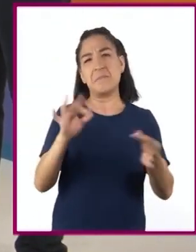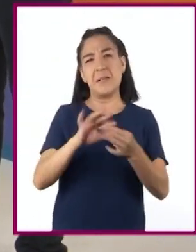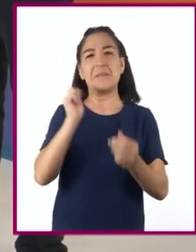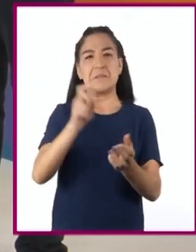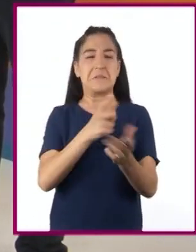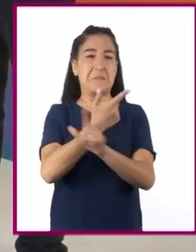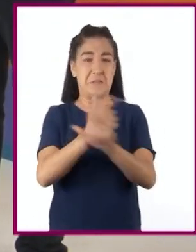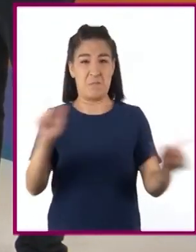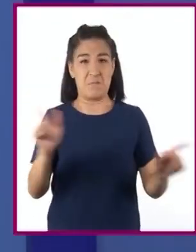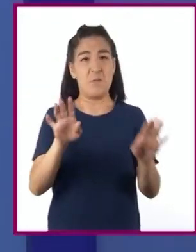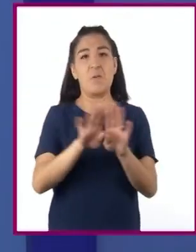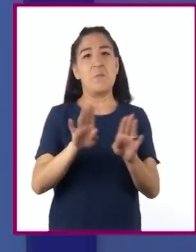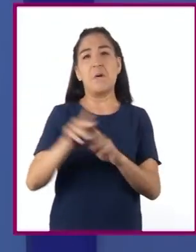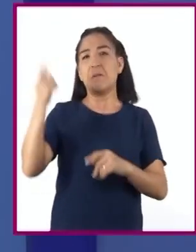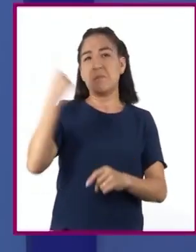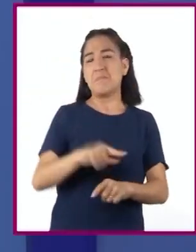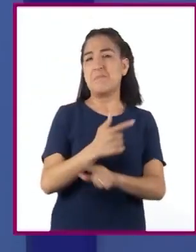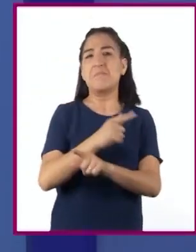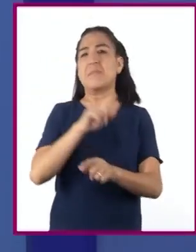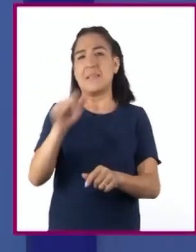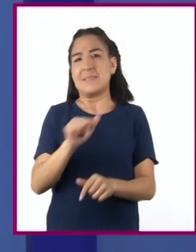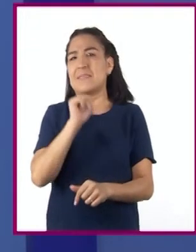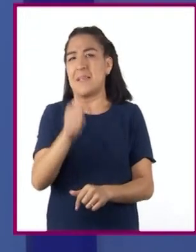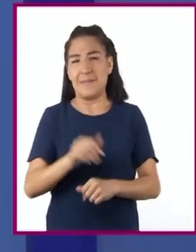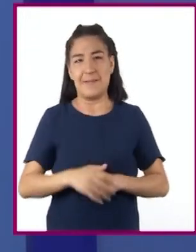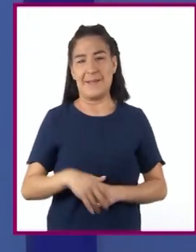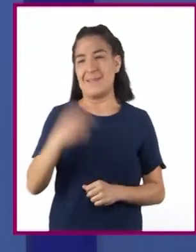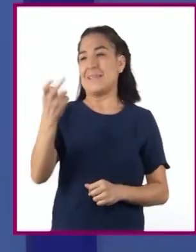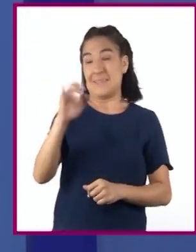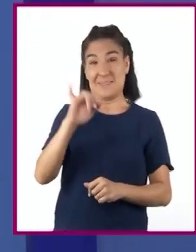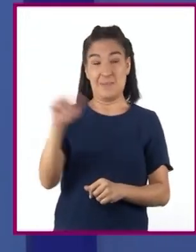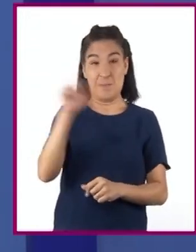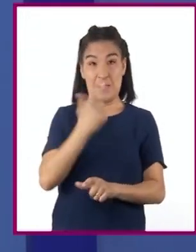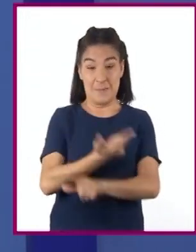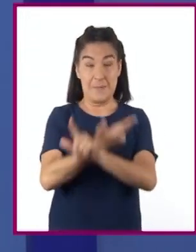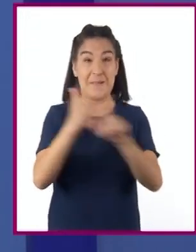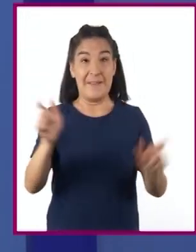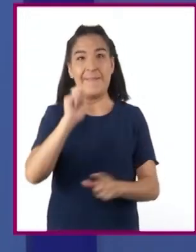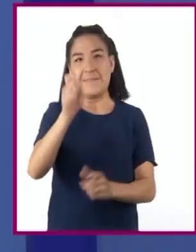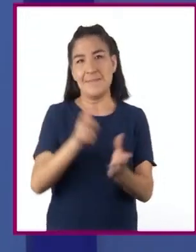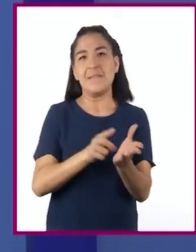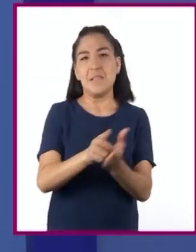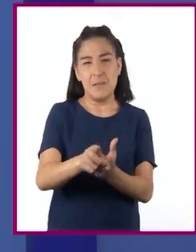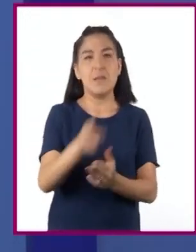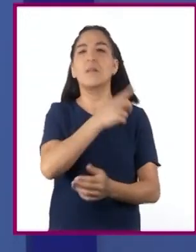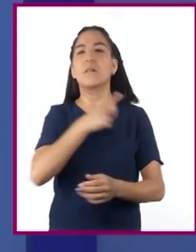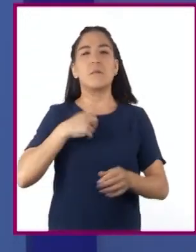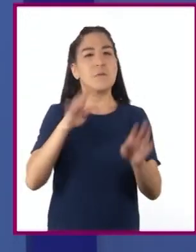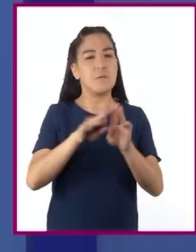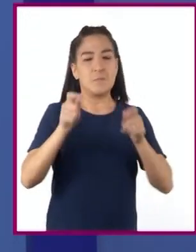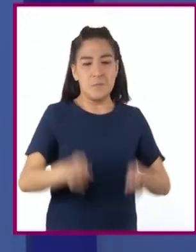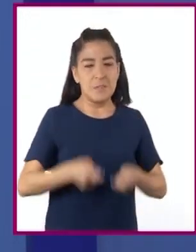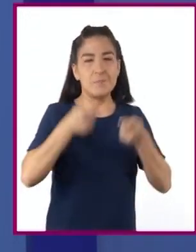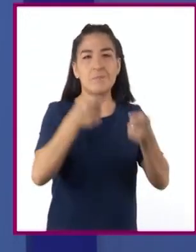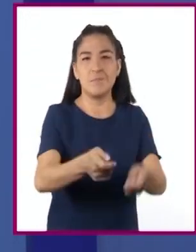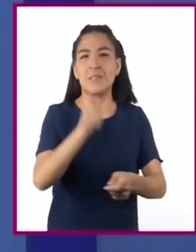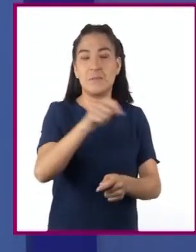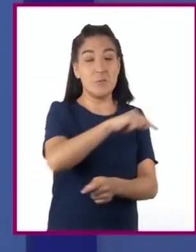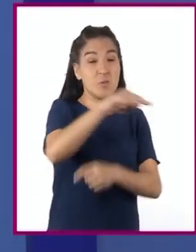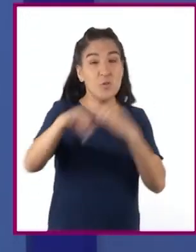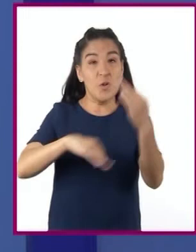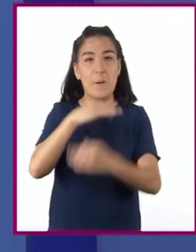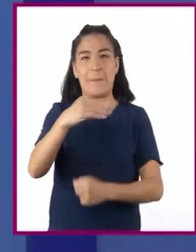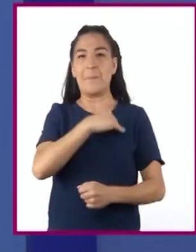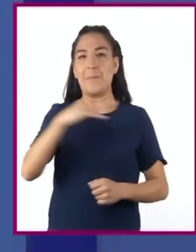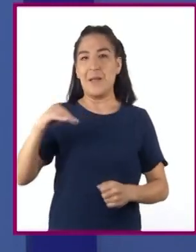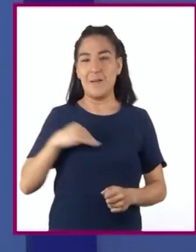alguna. ¿Es así? Sí, al ser la libertad un derecho, se debe garantizar a todos los miembros de la